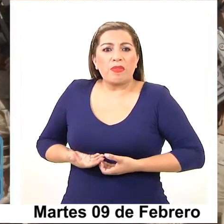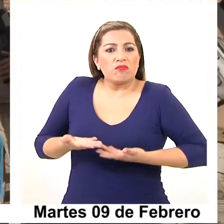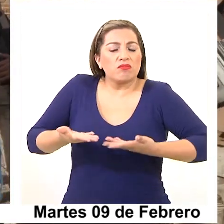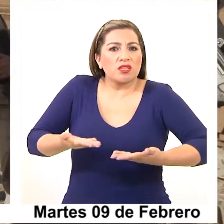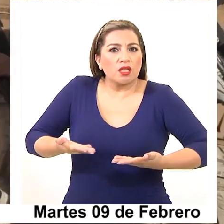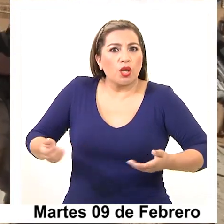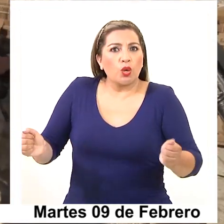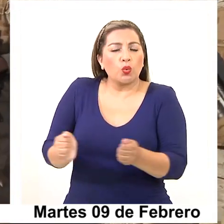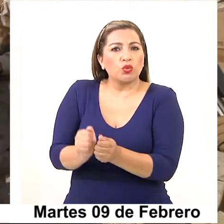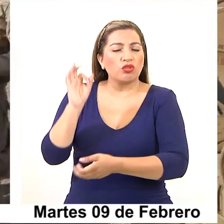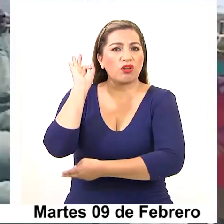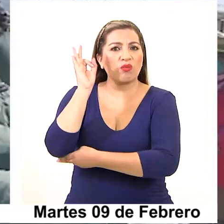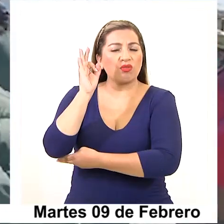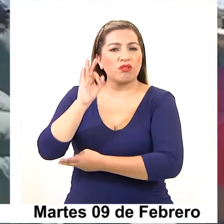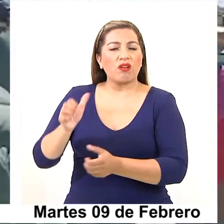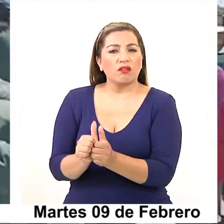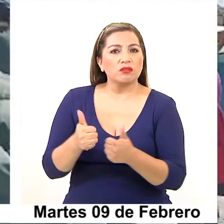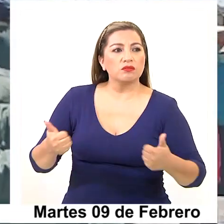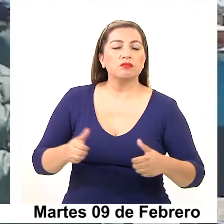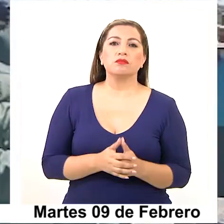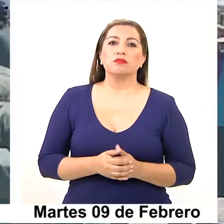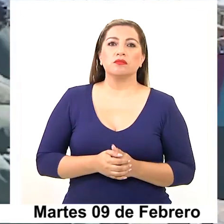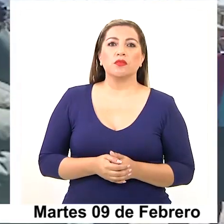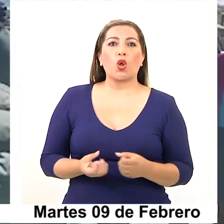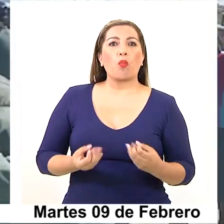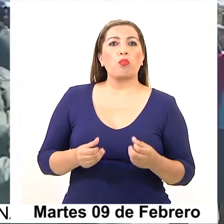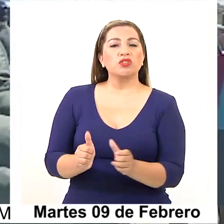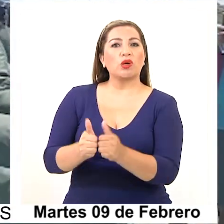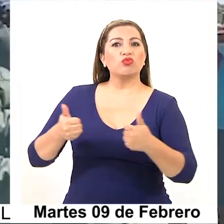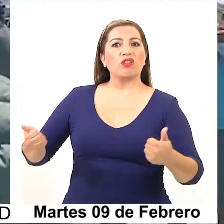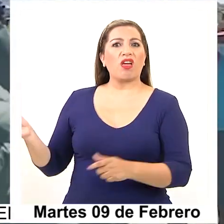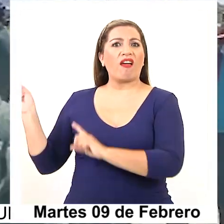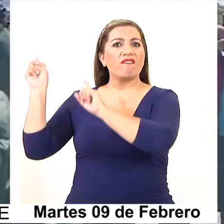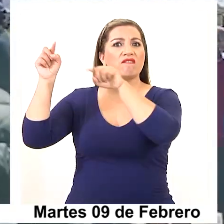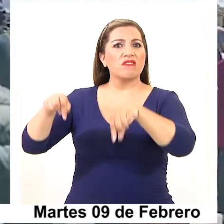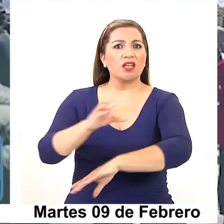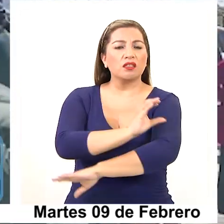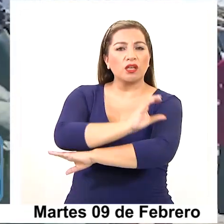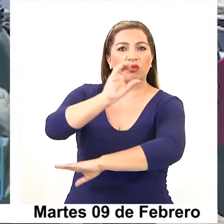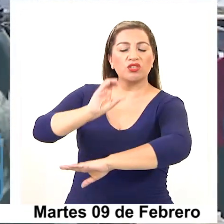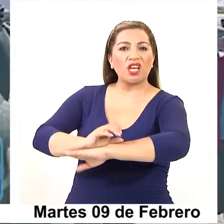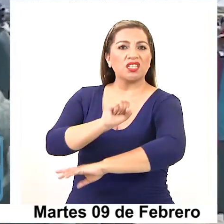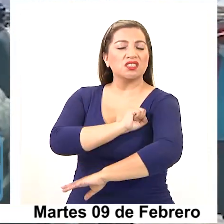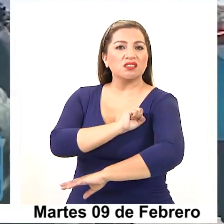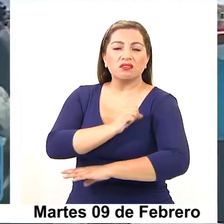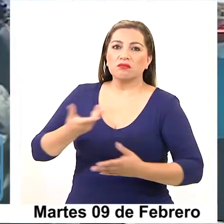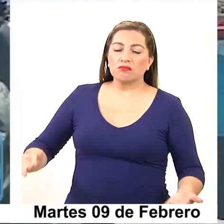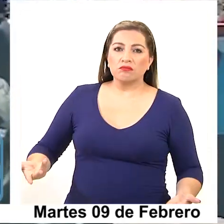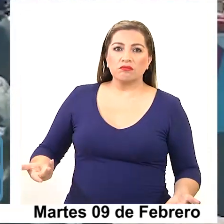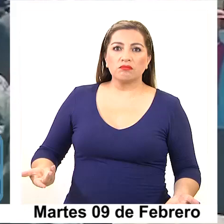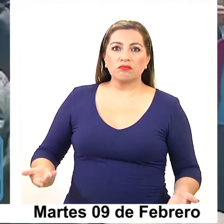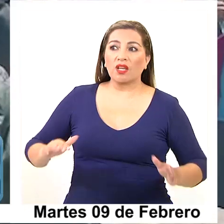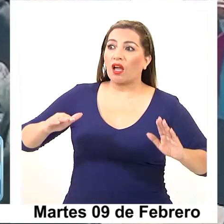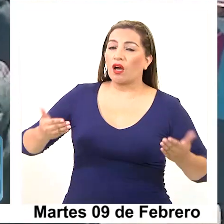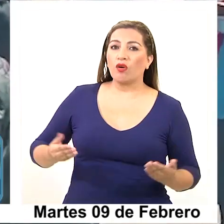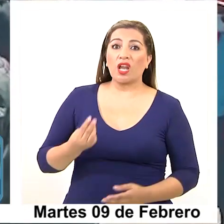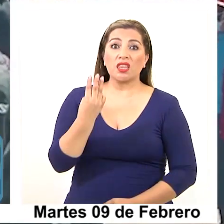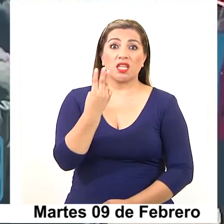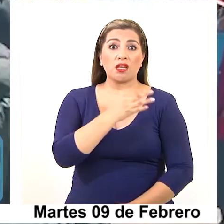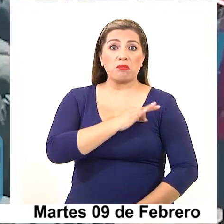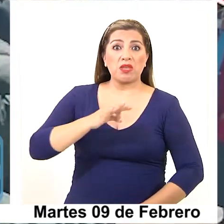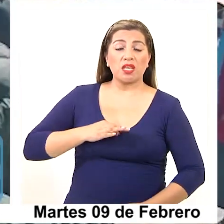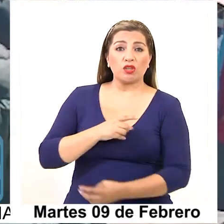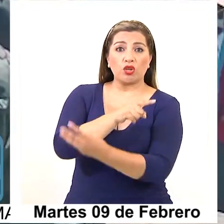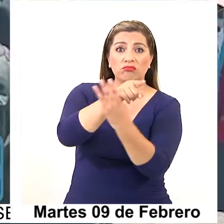las autoridades. Una vez más llegan altas autoridades de Santiago, en esta oportunidad tres